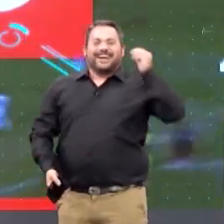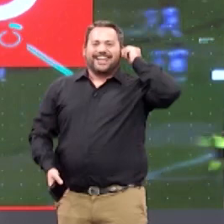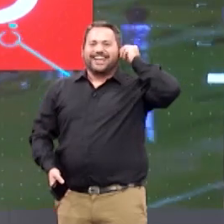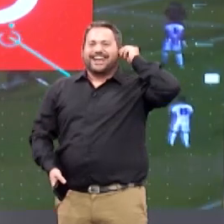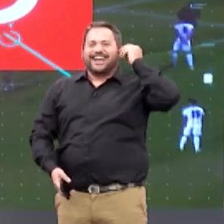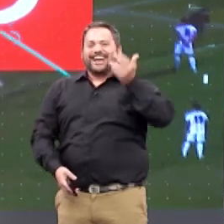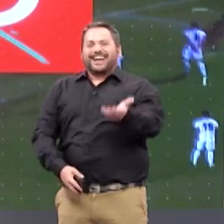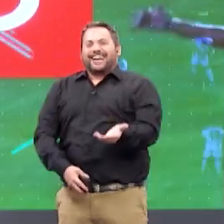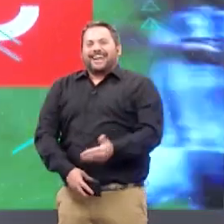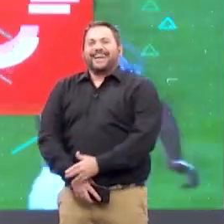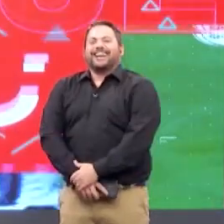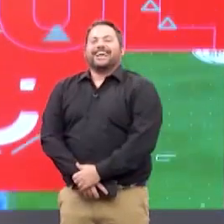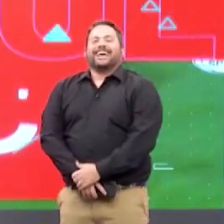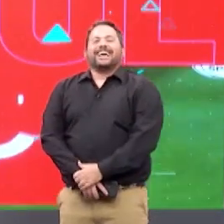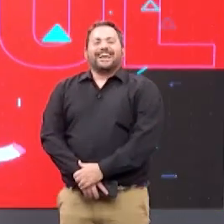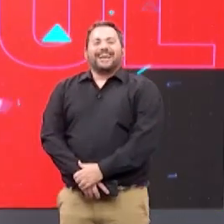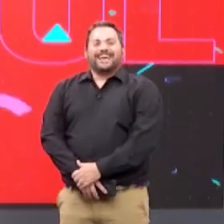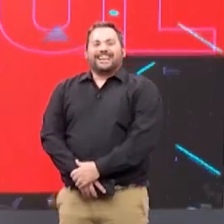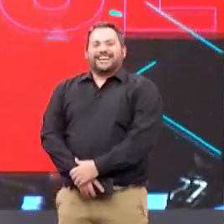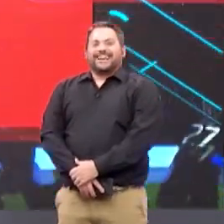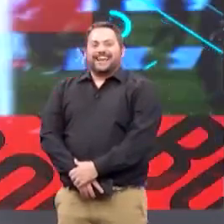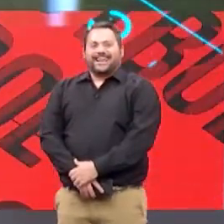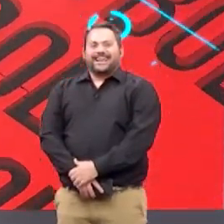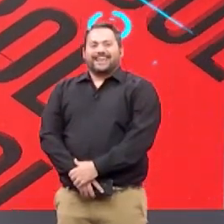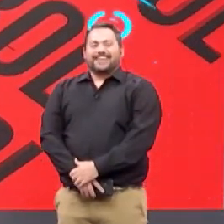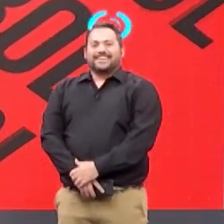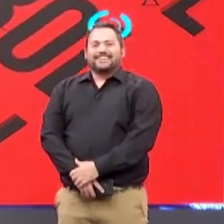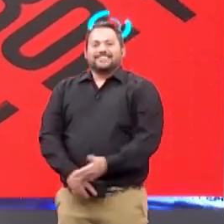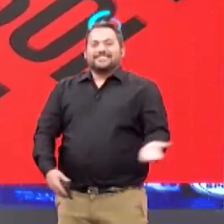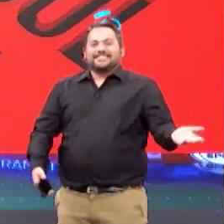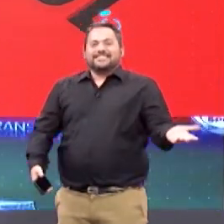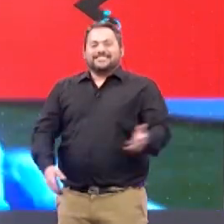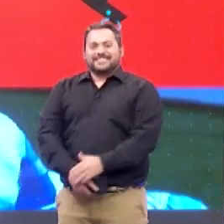Le aviso, Diego, el gran productor de Córdoba. Sí. Pero es buena.